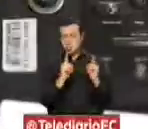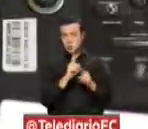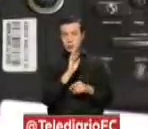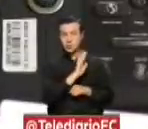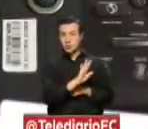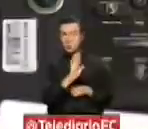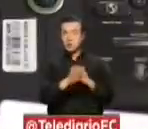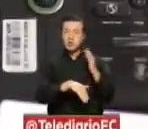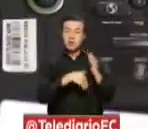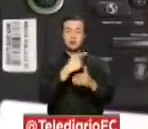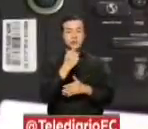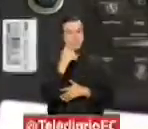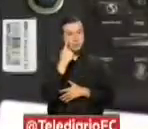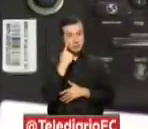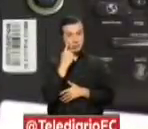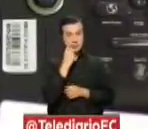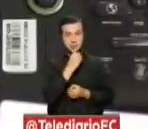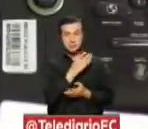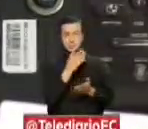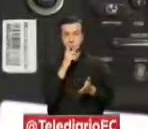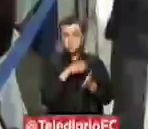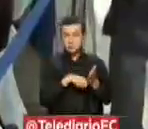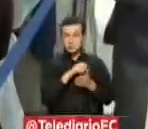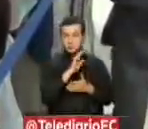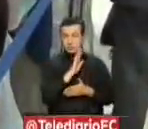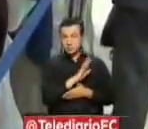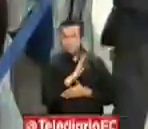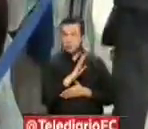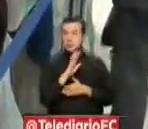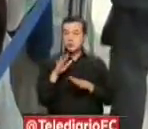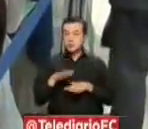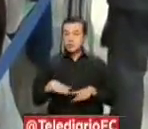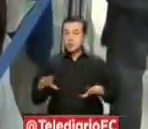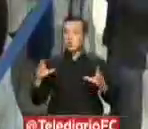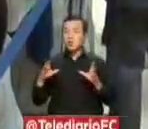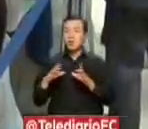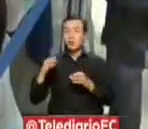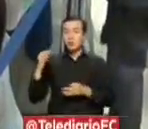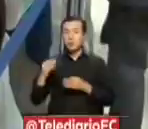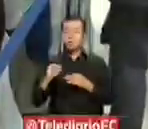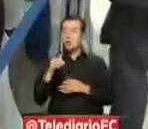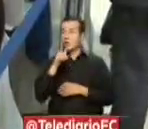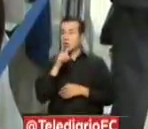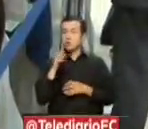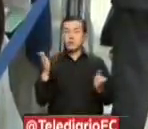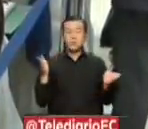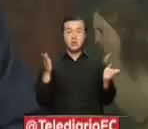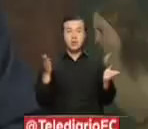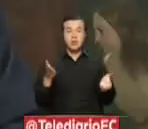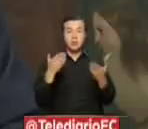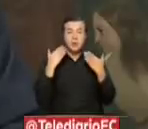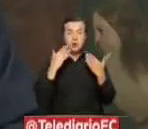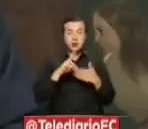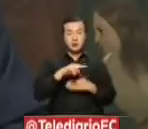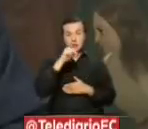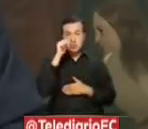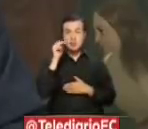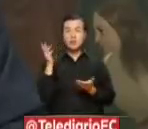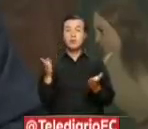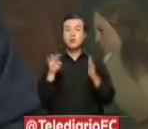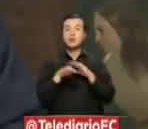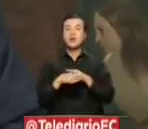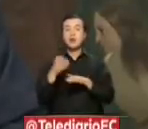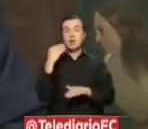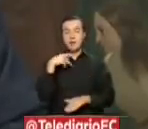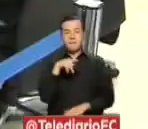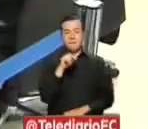dar las respuestas pertinentes de esas contrataciones. Los complejos judiciales de la Tacunga, Guayaquil Norte y Otavalo fueron adjudicadas en la época